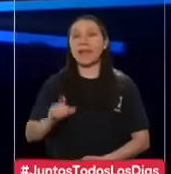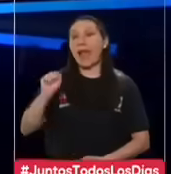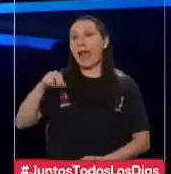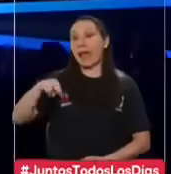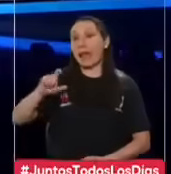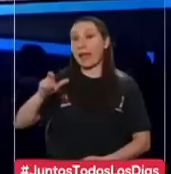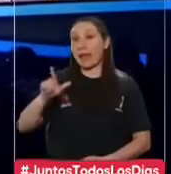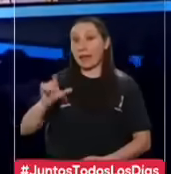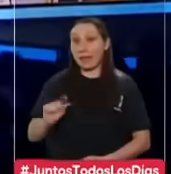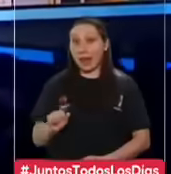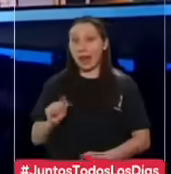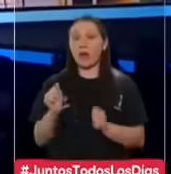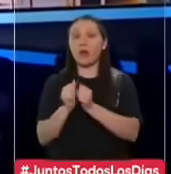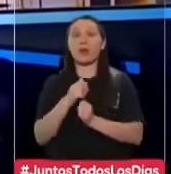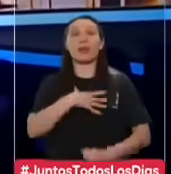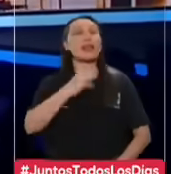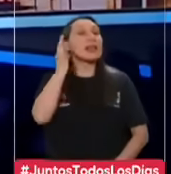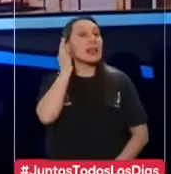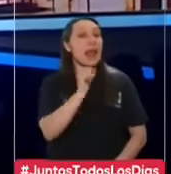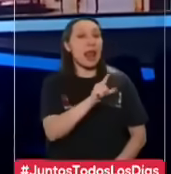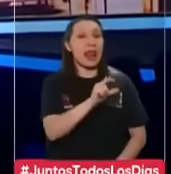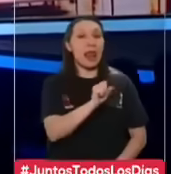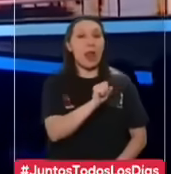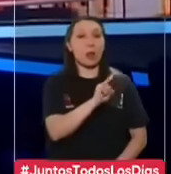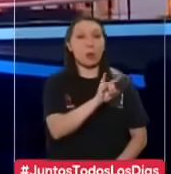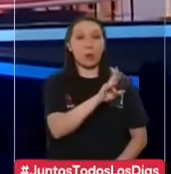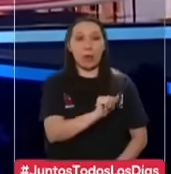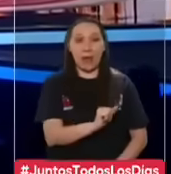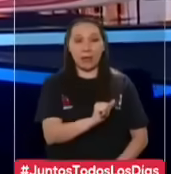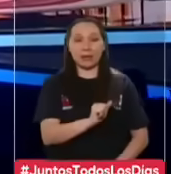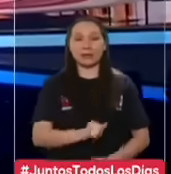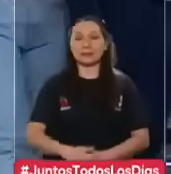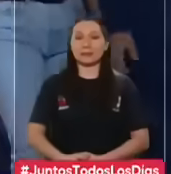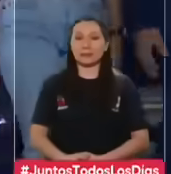Angélica Castro con su hija Laura de la Fuente. ¡Eso!